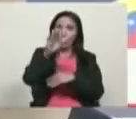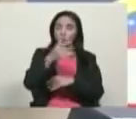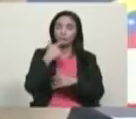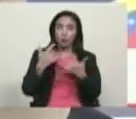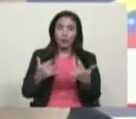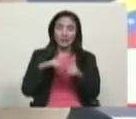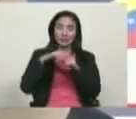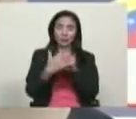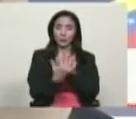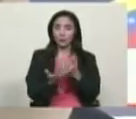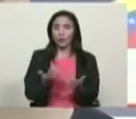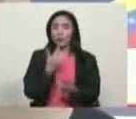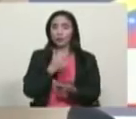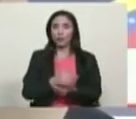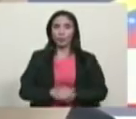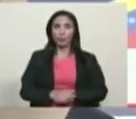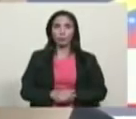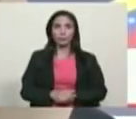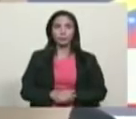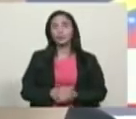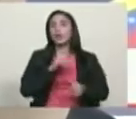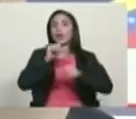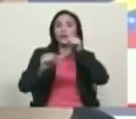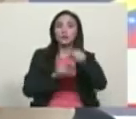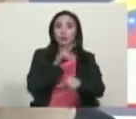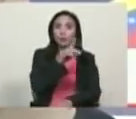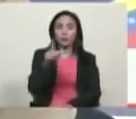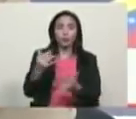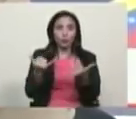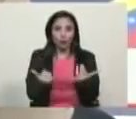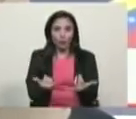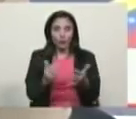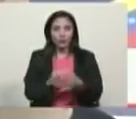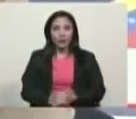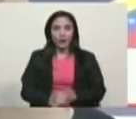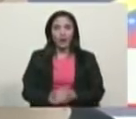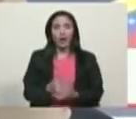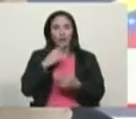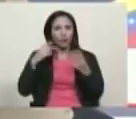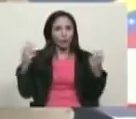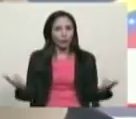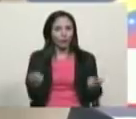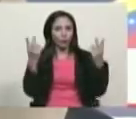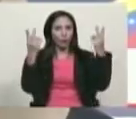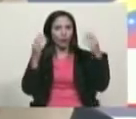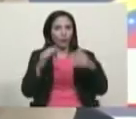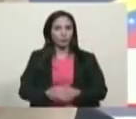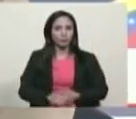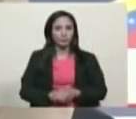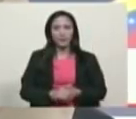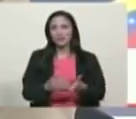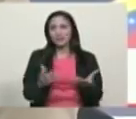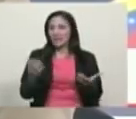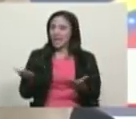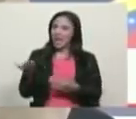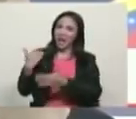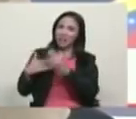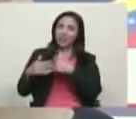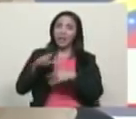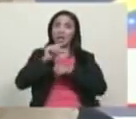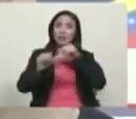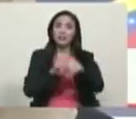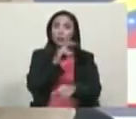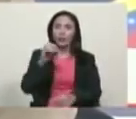vivir. El siglo XXI tiene que ser nuestro siglo. Nos robaron el siglo XX